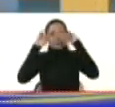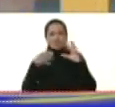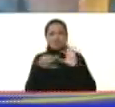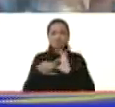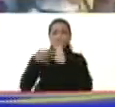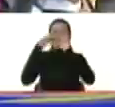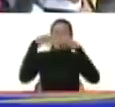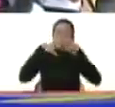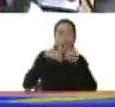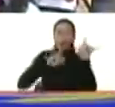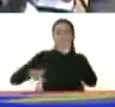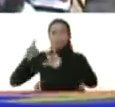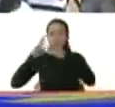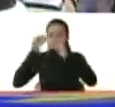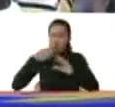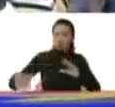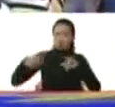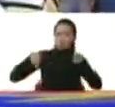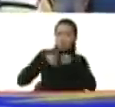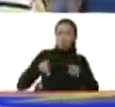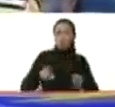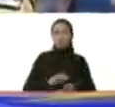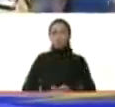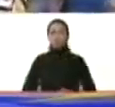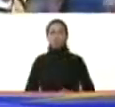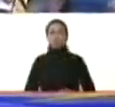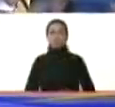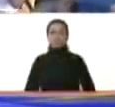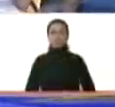en amor, todo el pueblo.